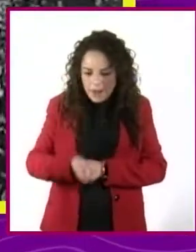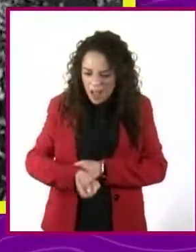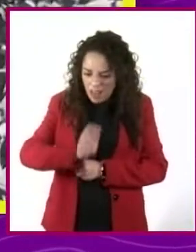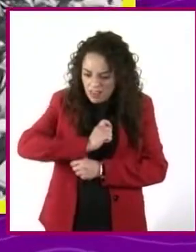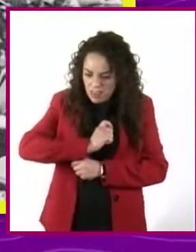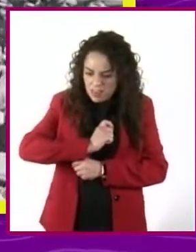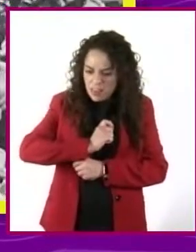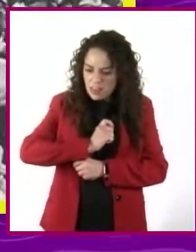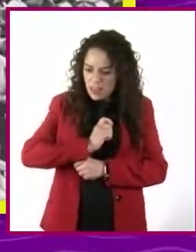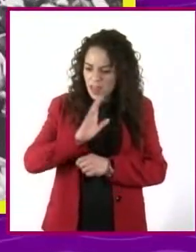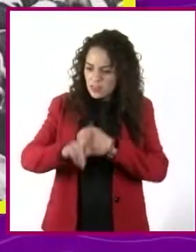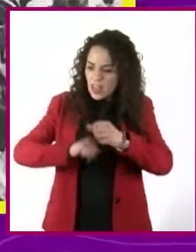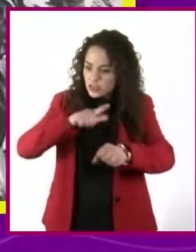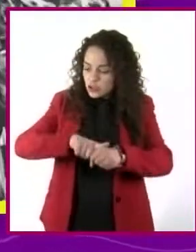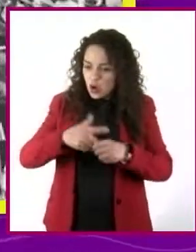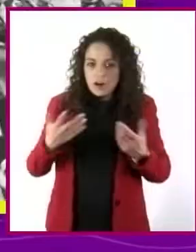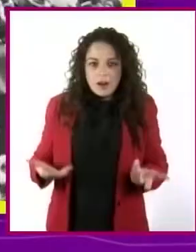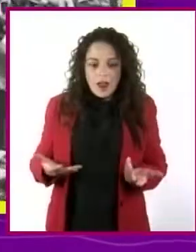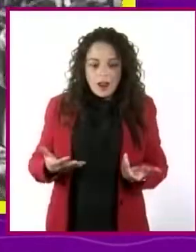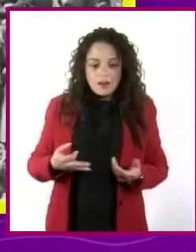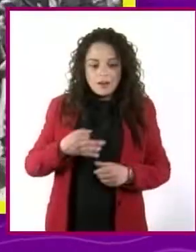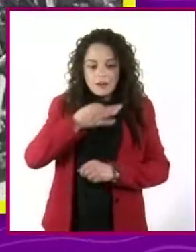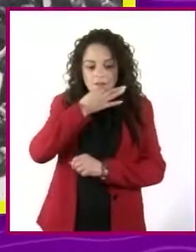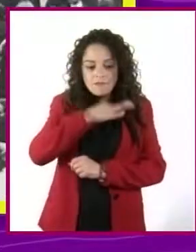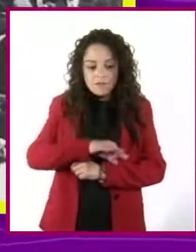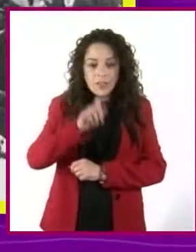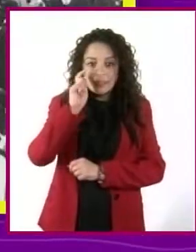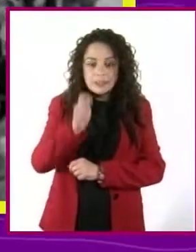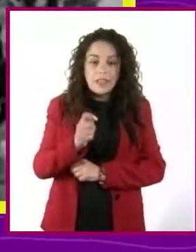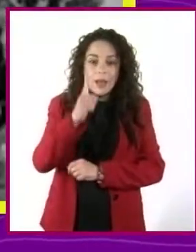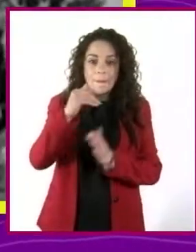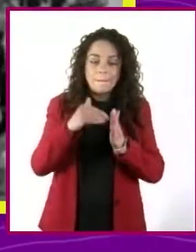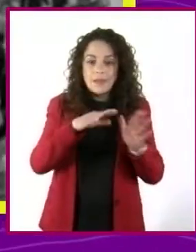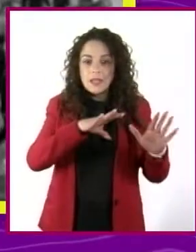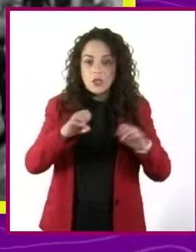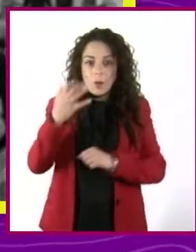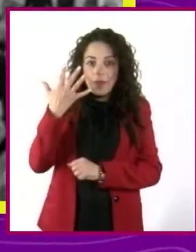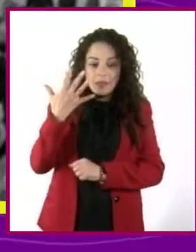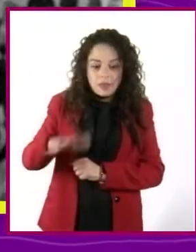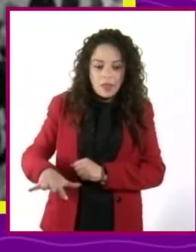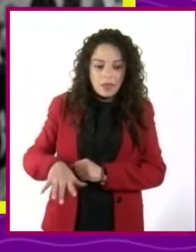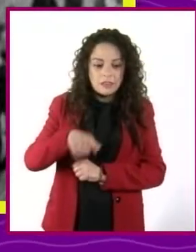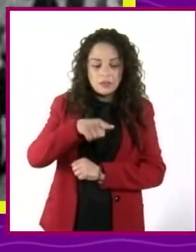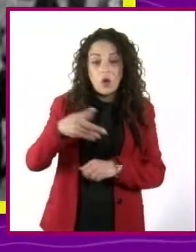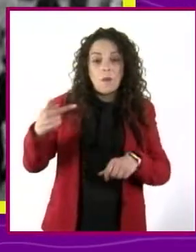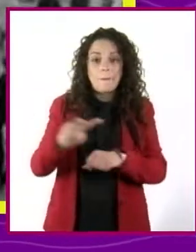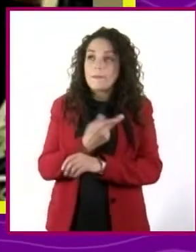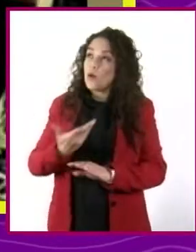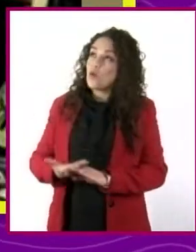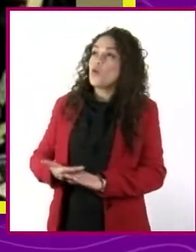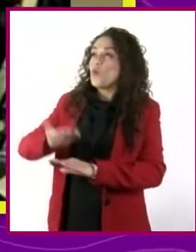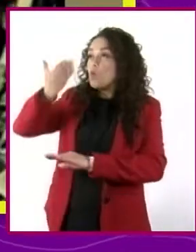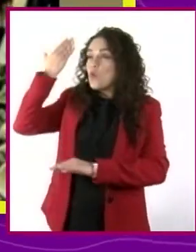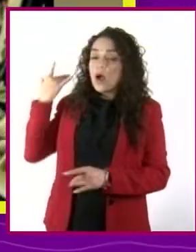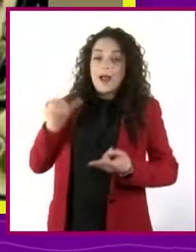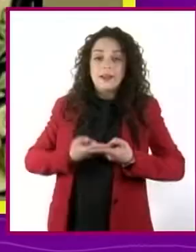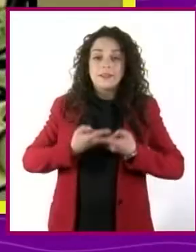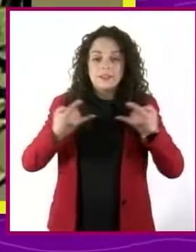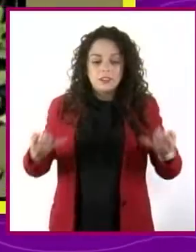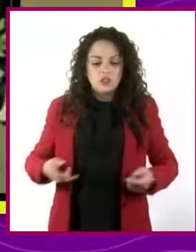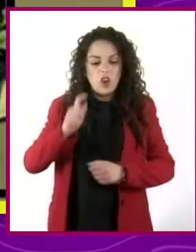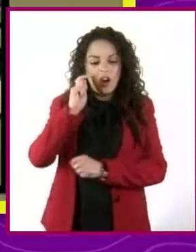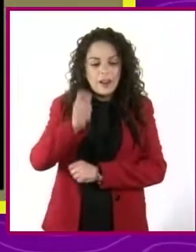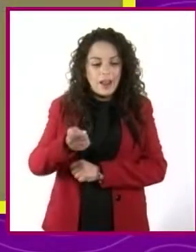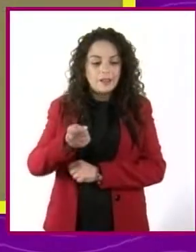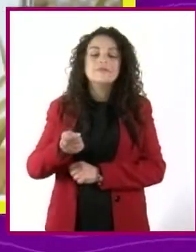nacional. Las fiestas del centenario en 1910 idealizaban un pasado histórico que se refrendó con la